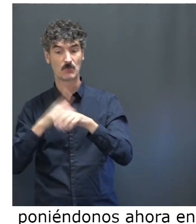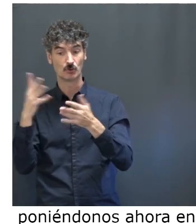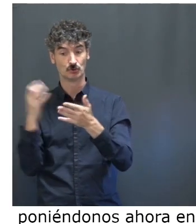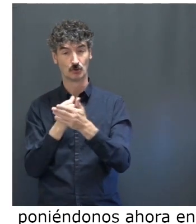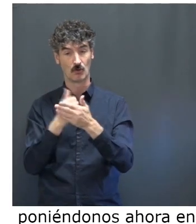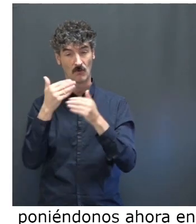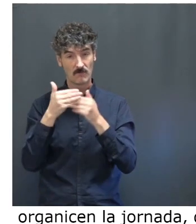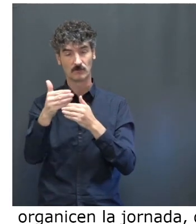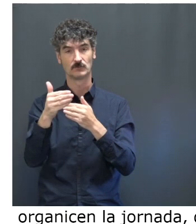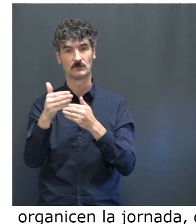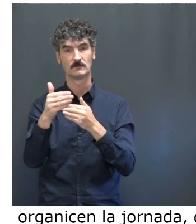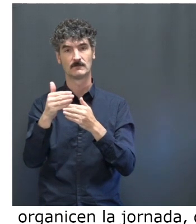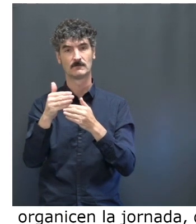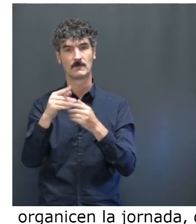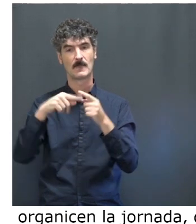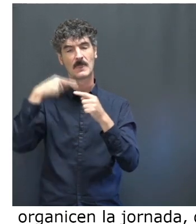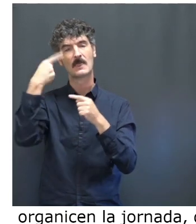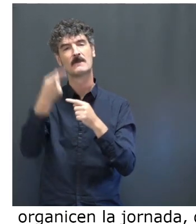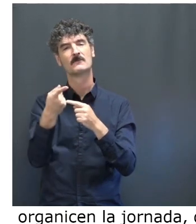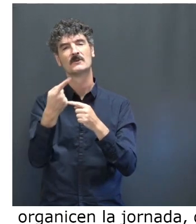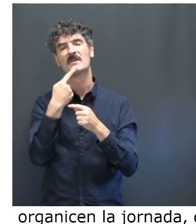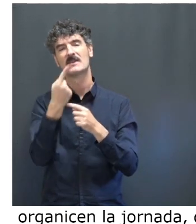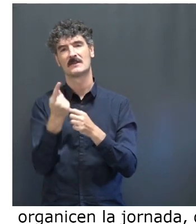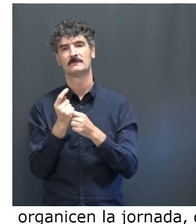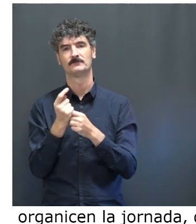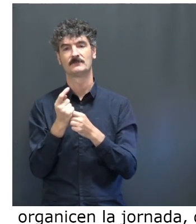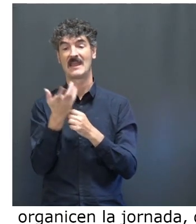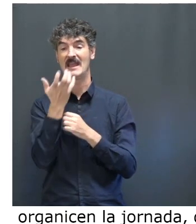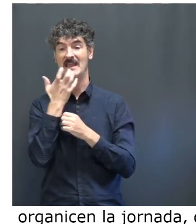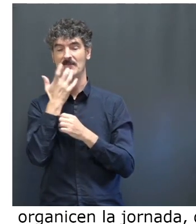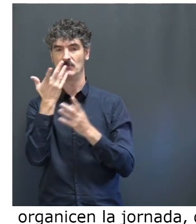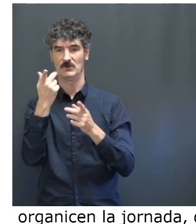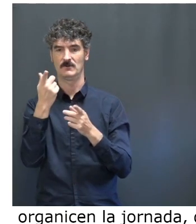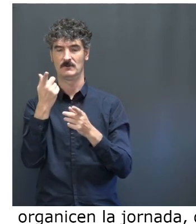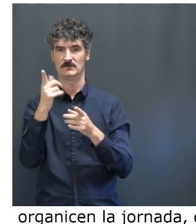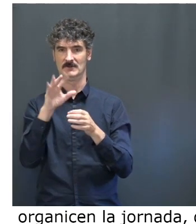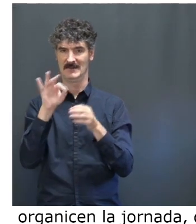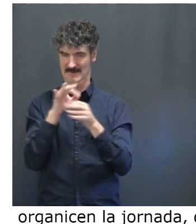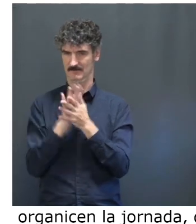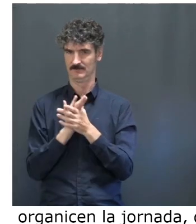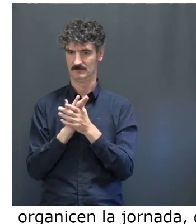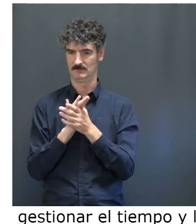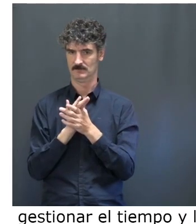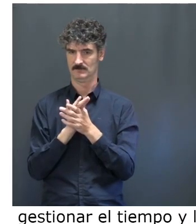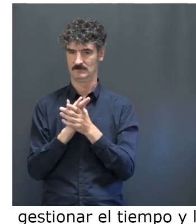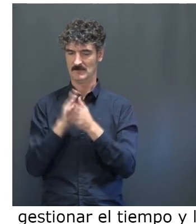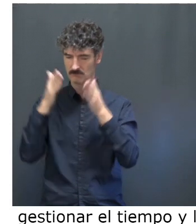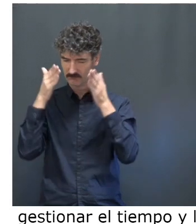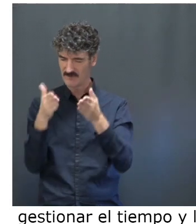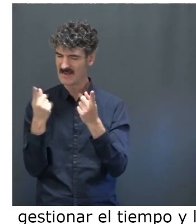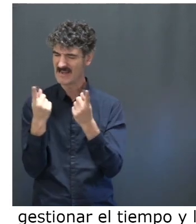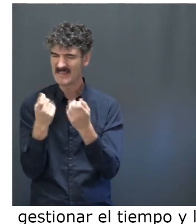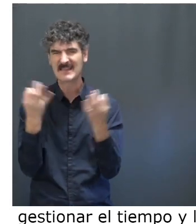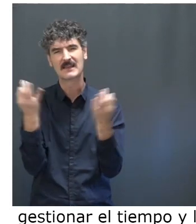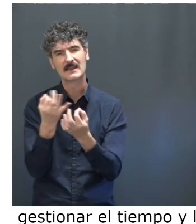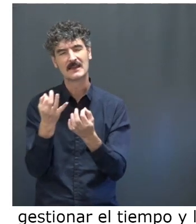luego ir a lo que decías, ¿no? Con el ejemplo del café, a la bajada concreta a